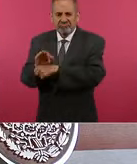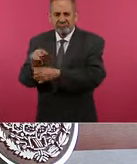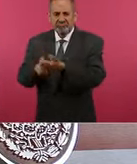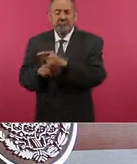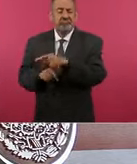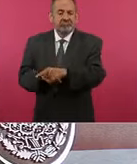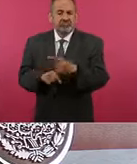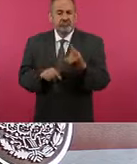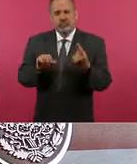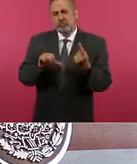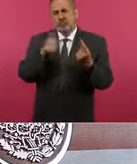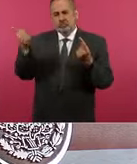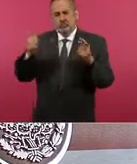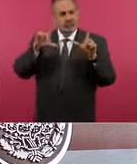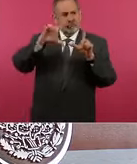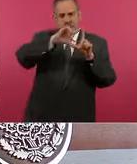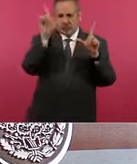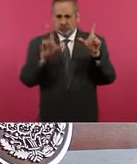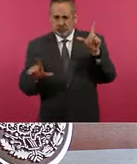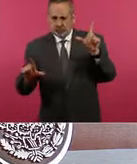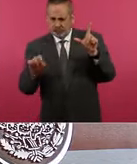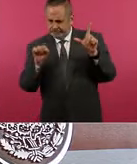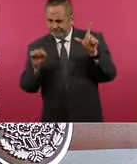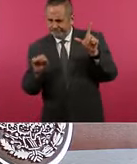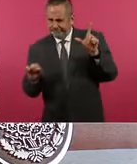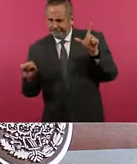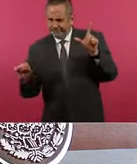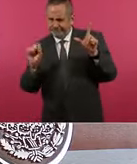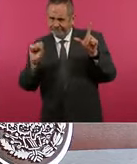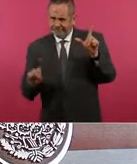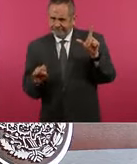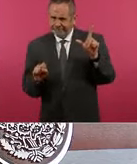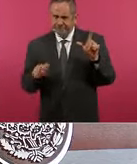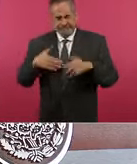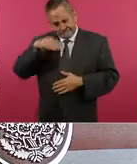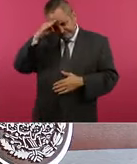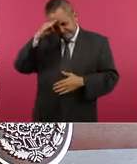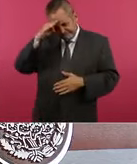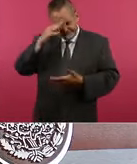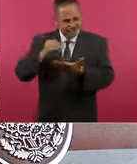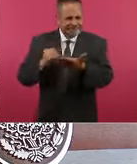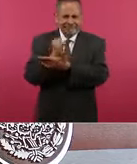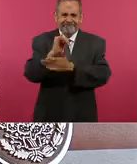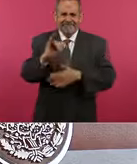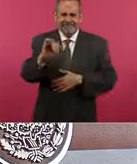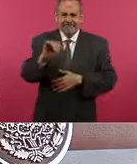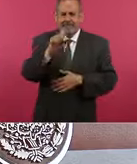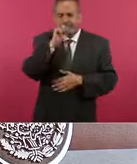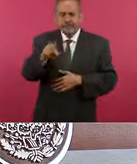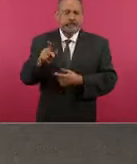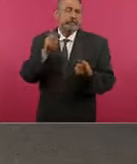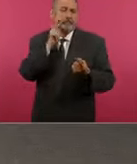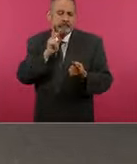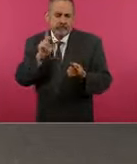como otros estados del sureste, con la decisión que se tomó esto del